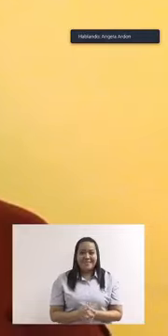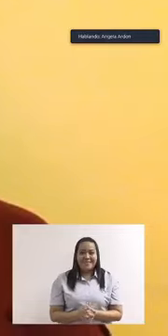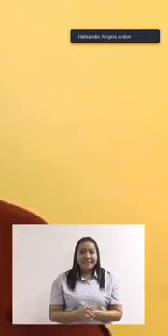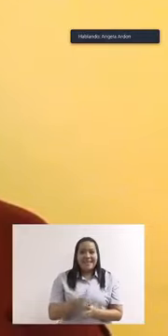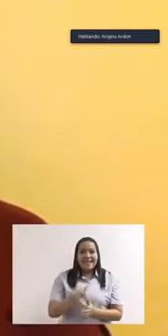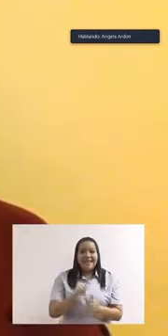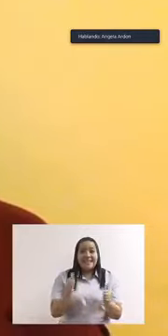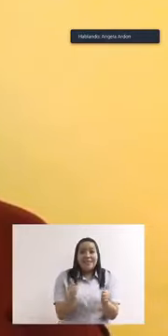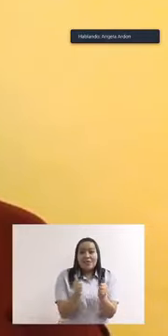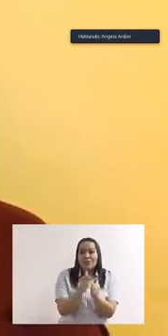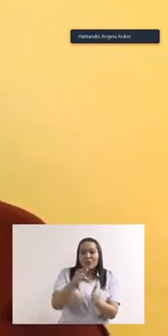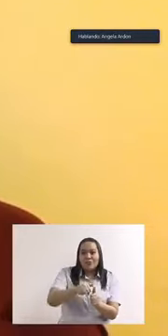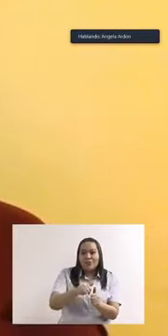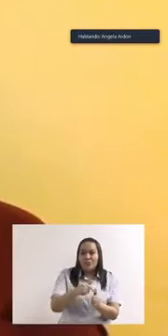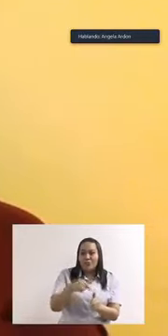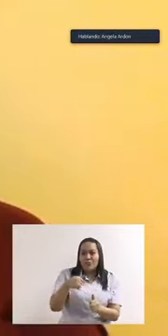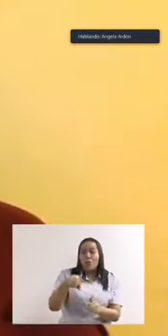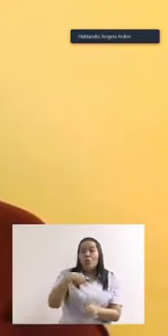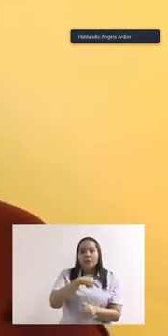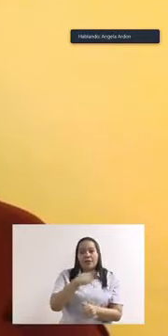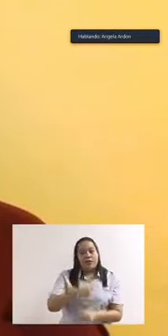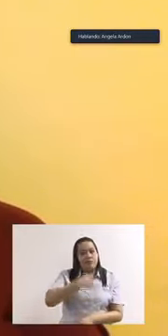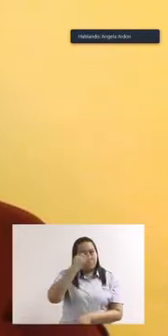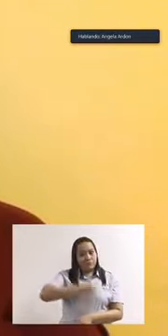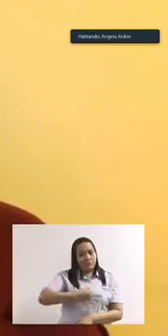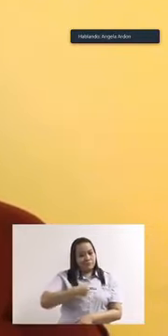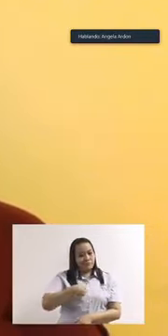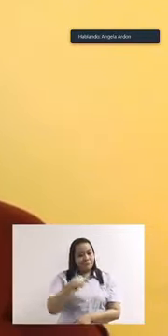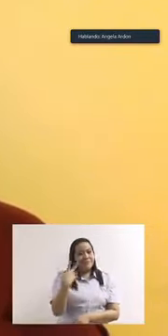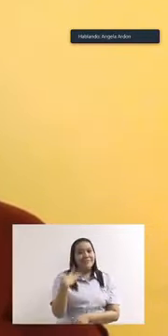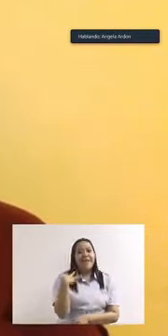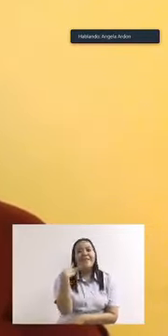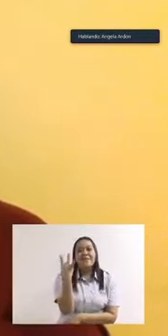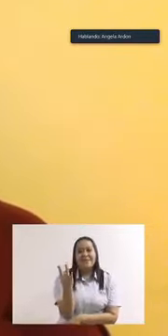estar con ustedes aquí y es un honor la invitación.